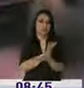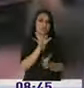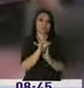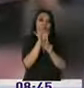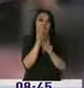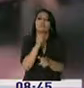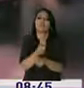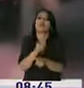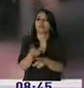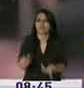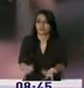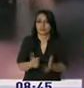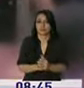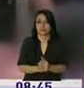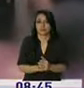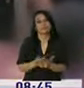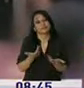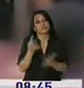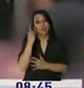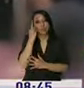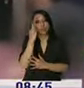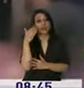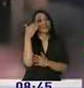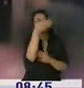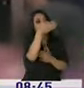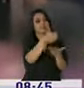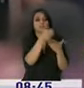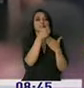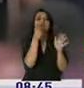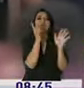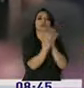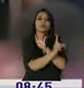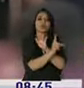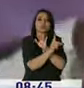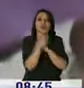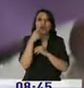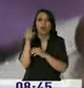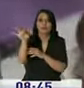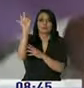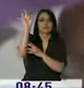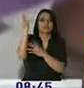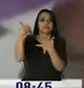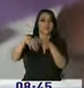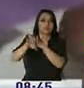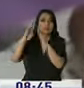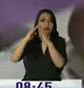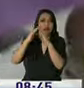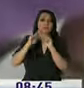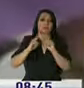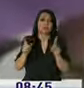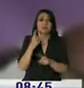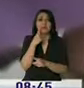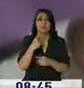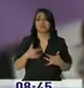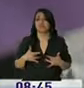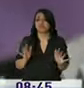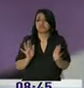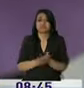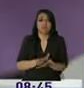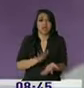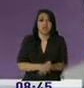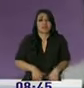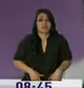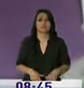mujer buscó ayuda y la policía ubicó al sujeto en su domicilio, fresco y como si nada hubiese pasado, luego